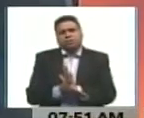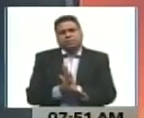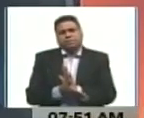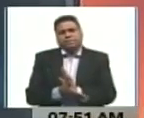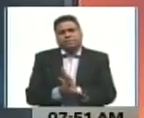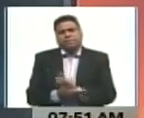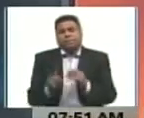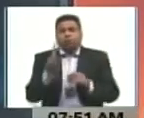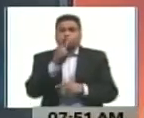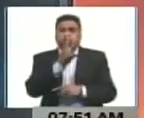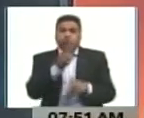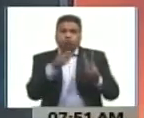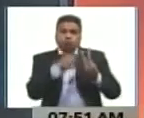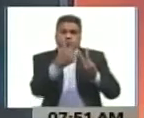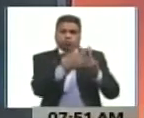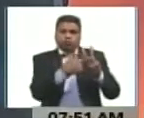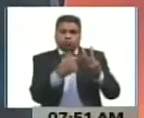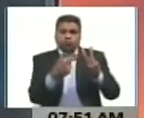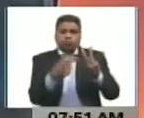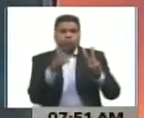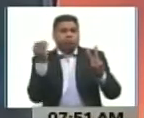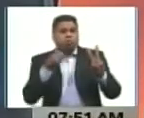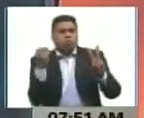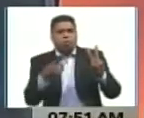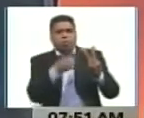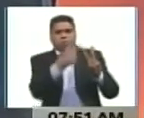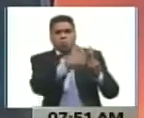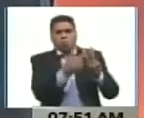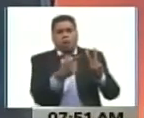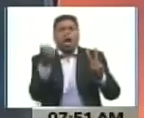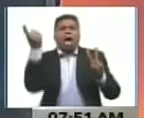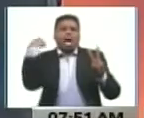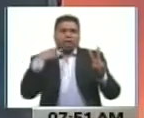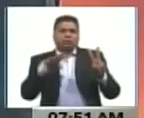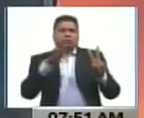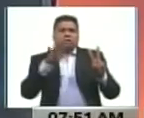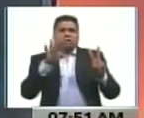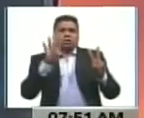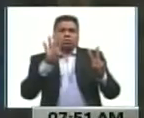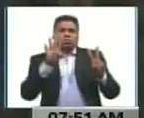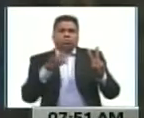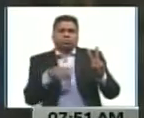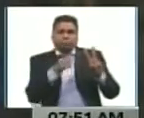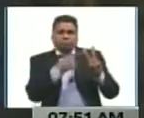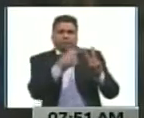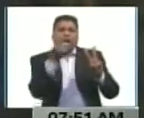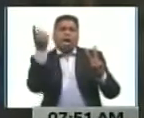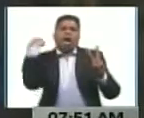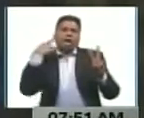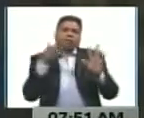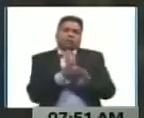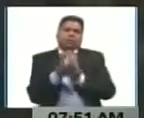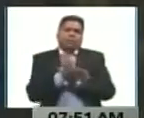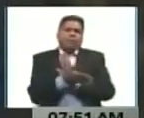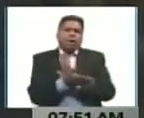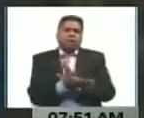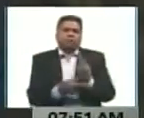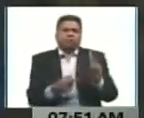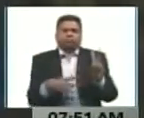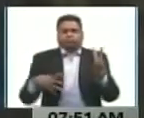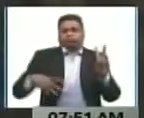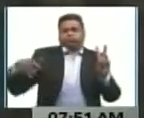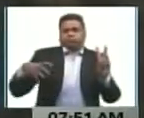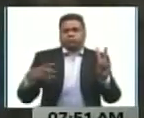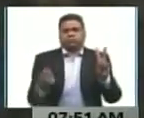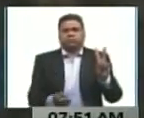dos modelos que han estado en pugna, la Cuarta República y su visión entreguista de un capitalismo